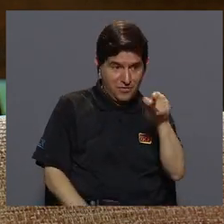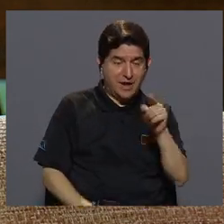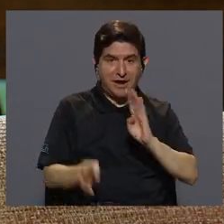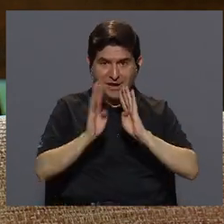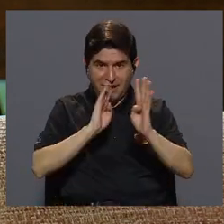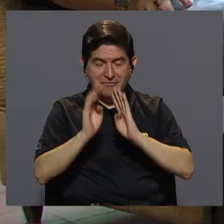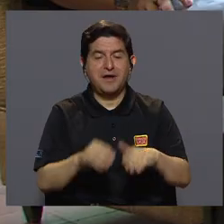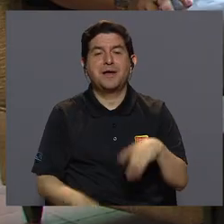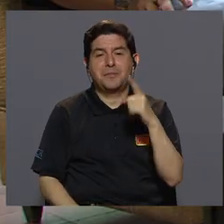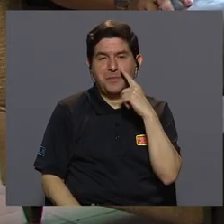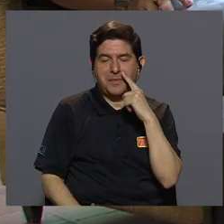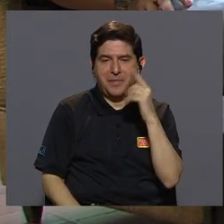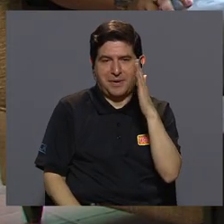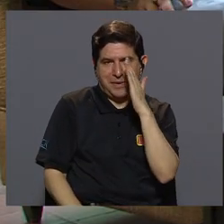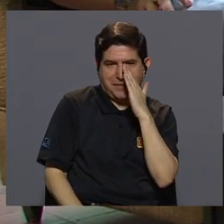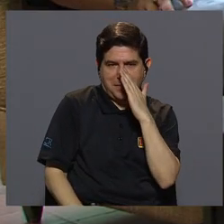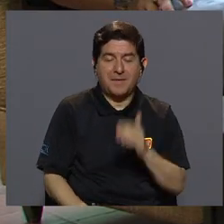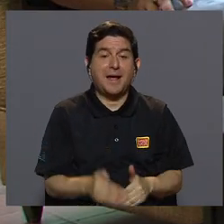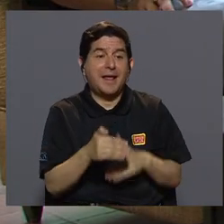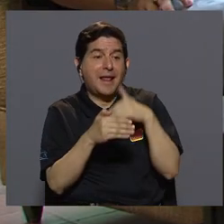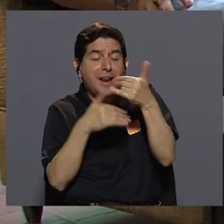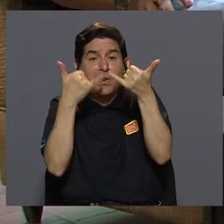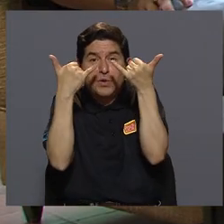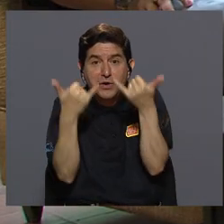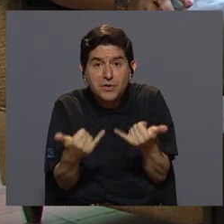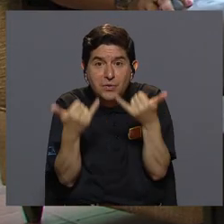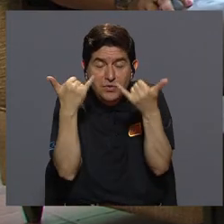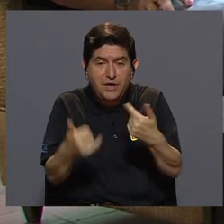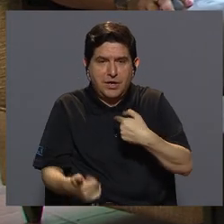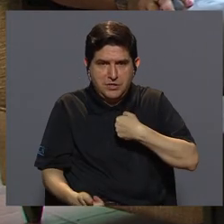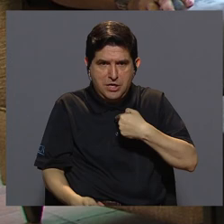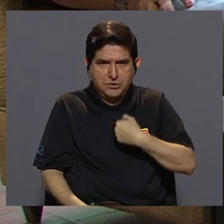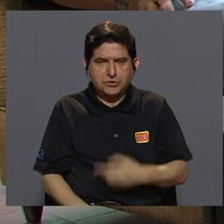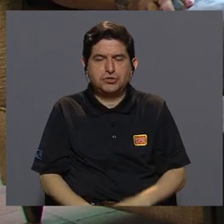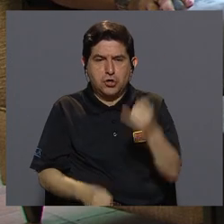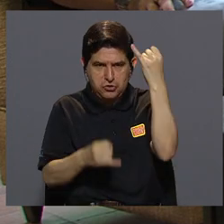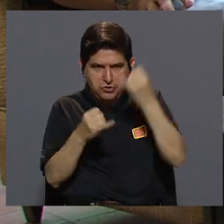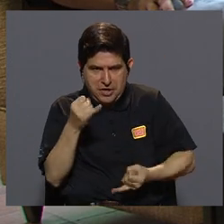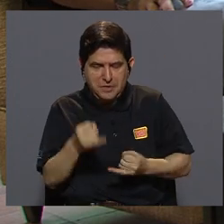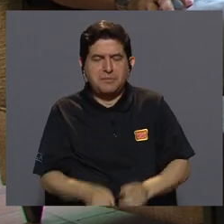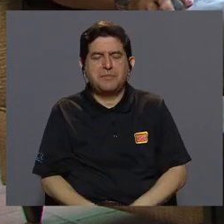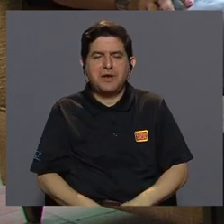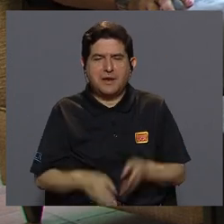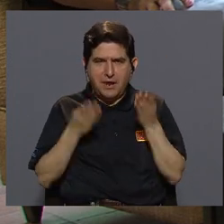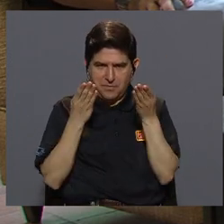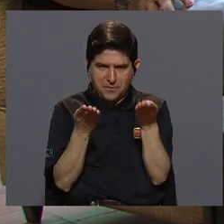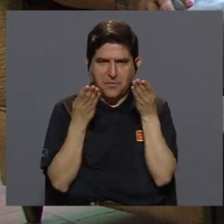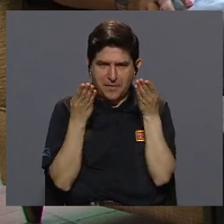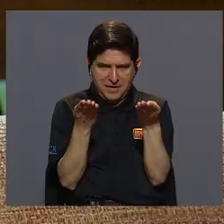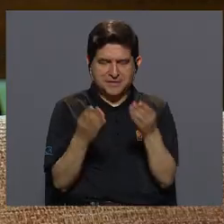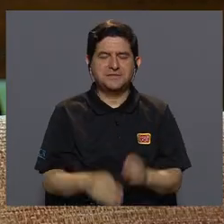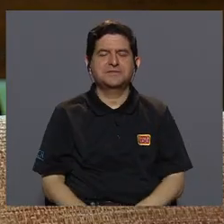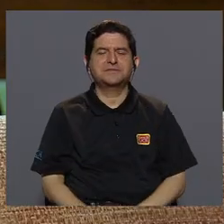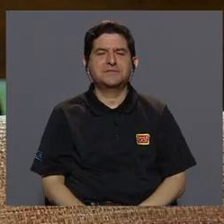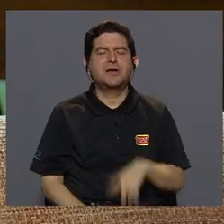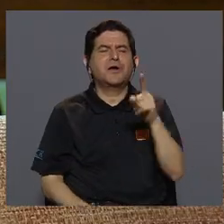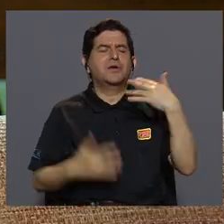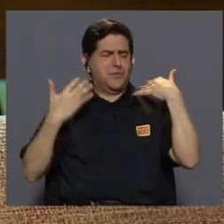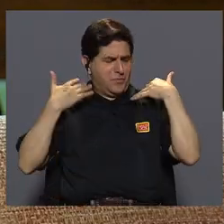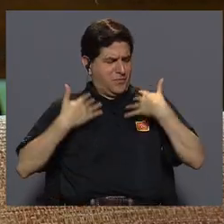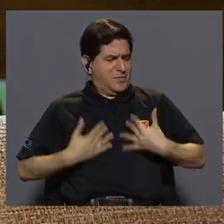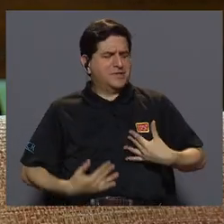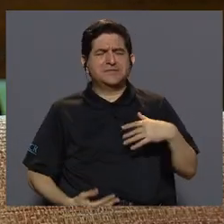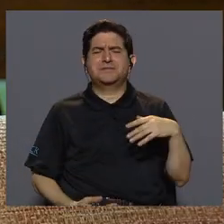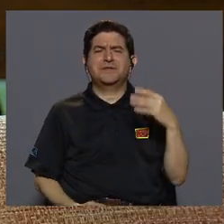mamá, ¿verdad? Después de que ya yo había salido de bachiller, por supuesto con un vestido